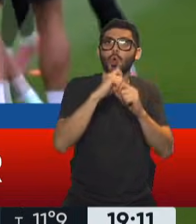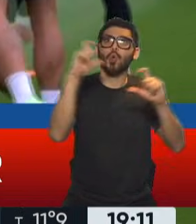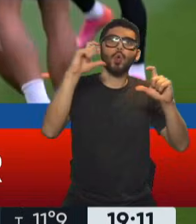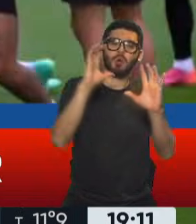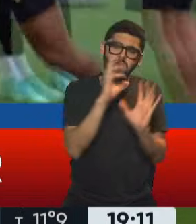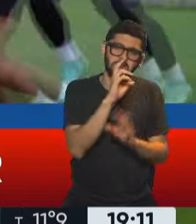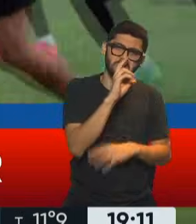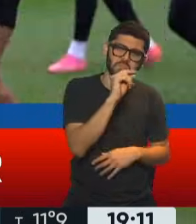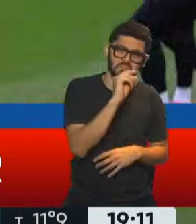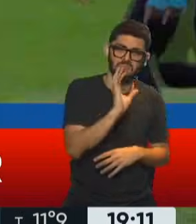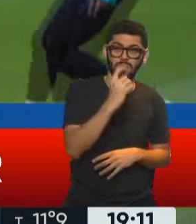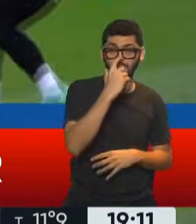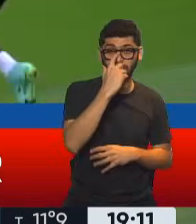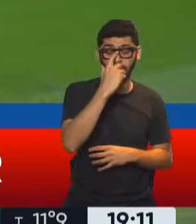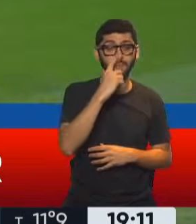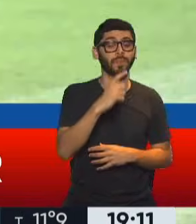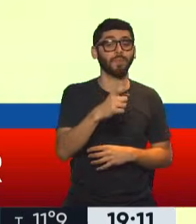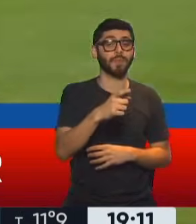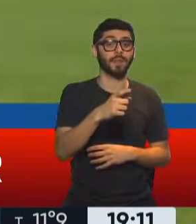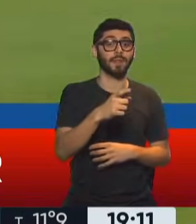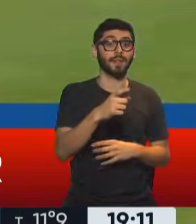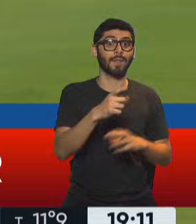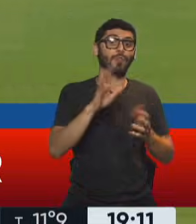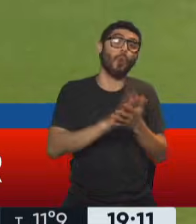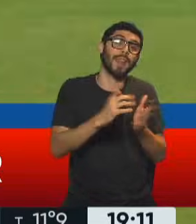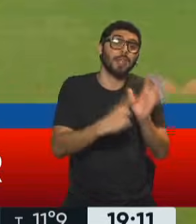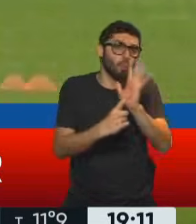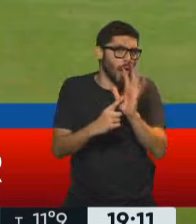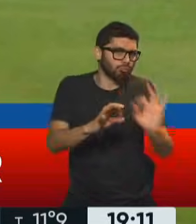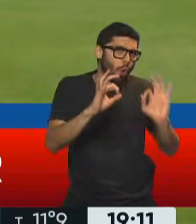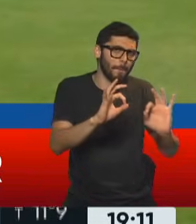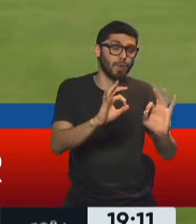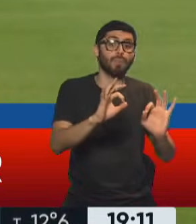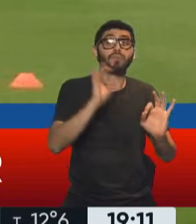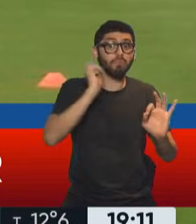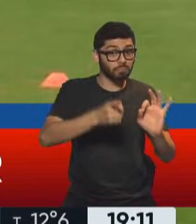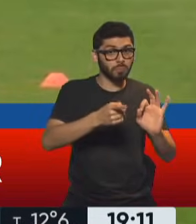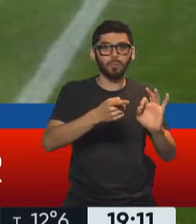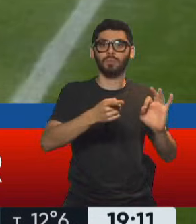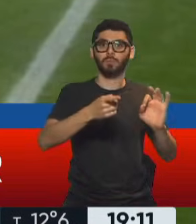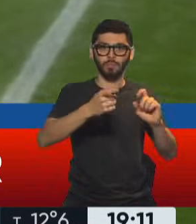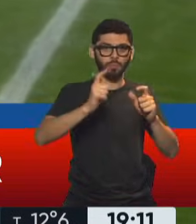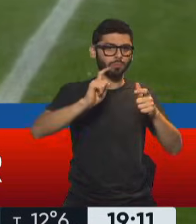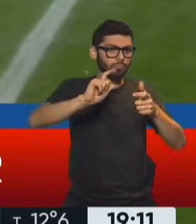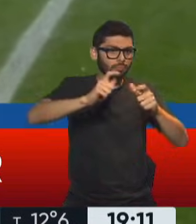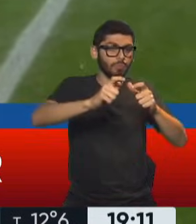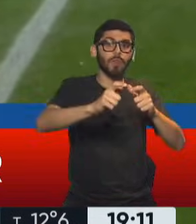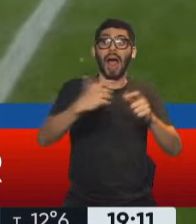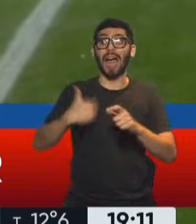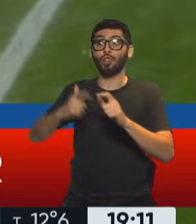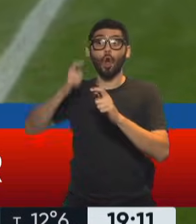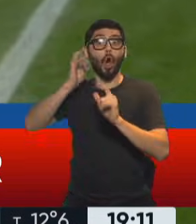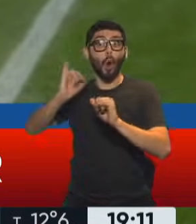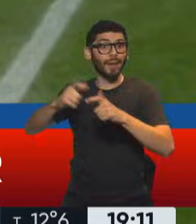tener para este encuentro, ¿no? Con respecto a los titulares. Y eso que hizo muchísimo recambio, mucho más de lo que hizo el técnico